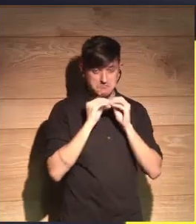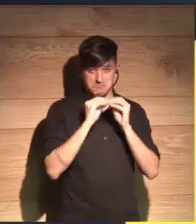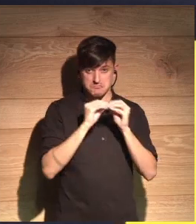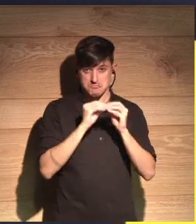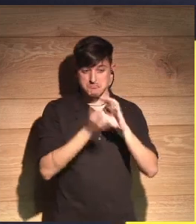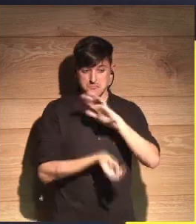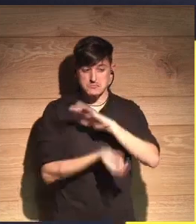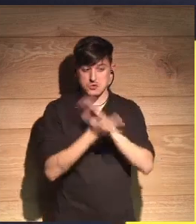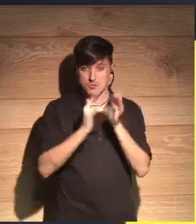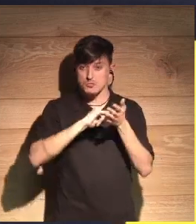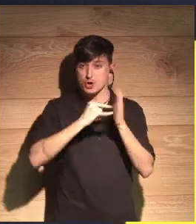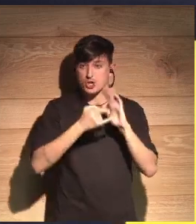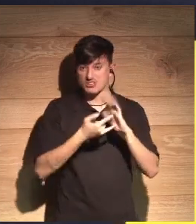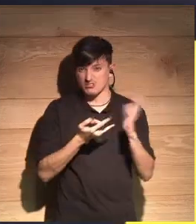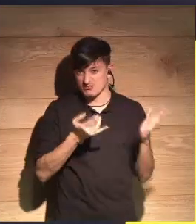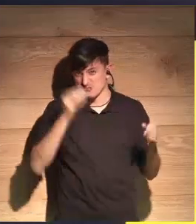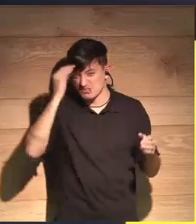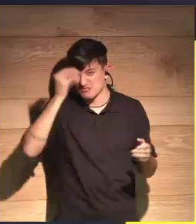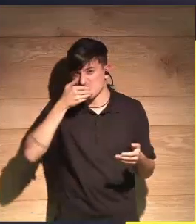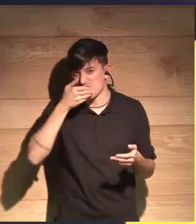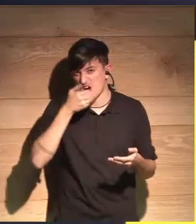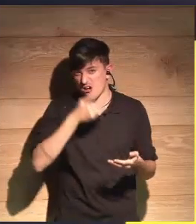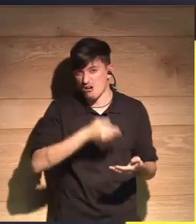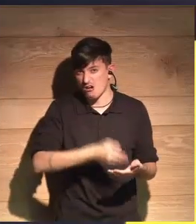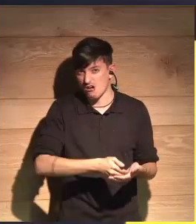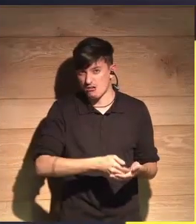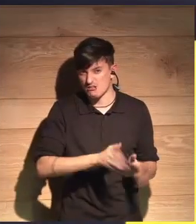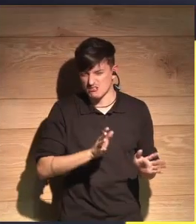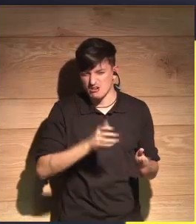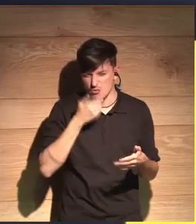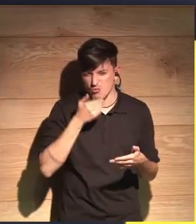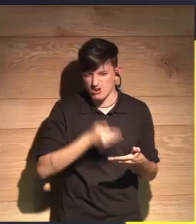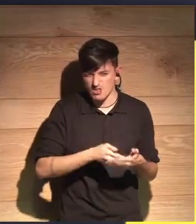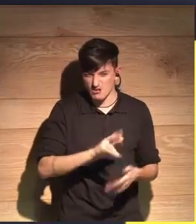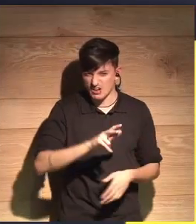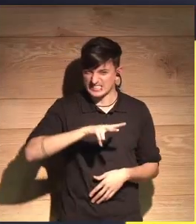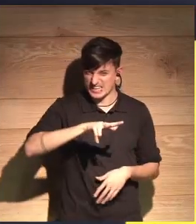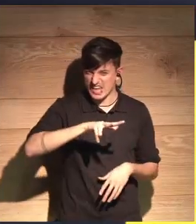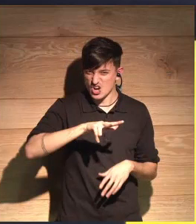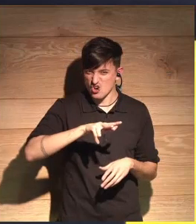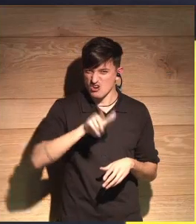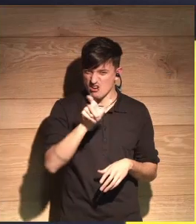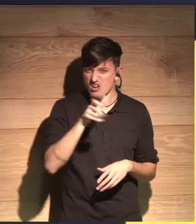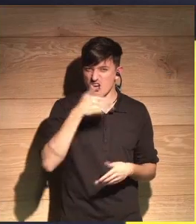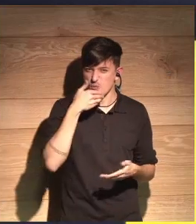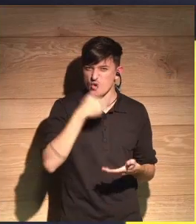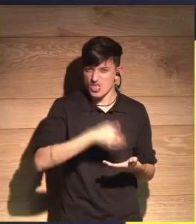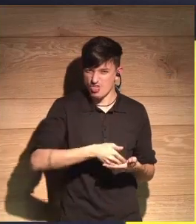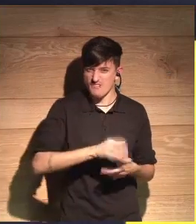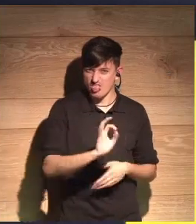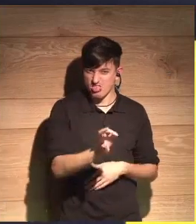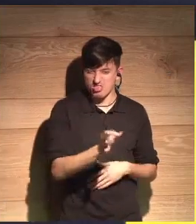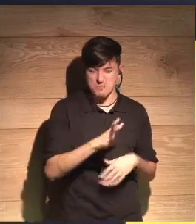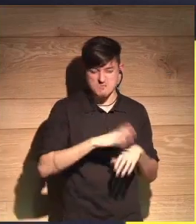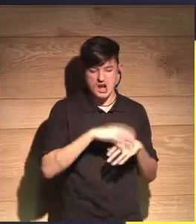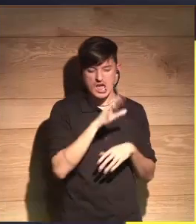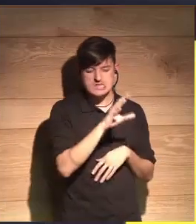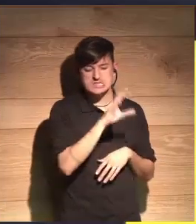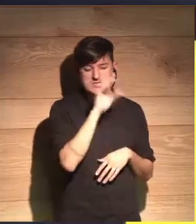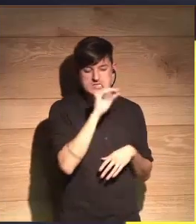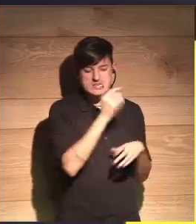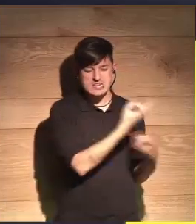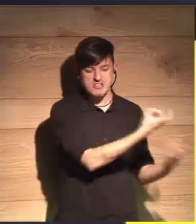un proyecto bastante aburrido aburrido se dice no en castellano a para entender cuáles son